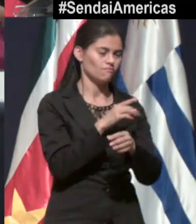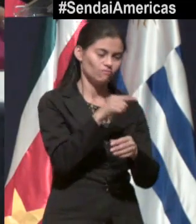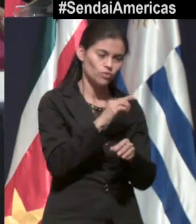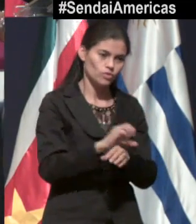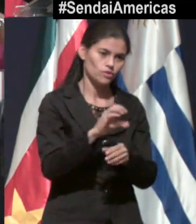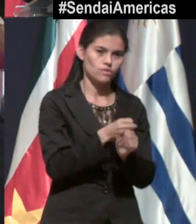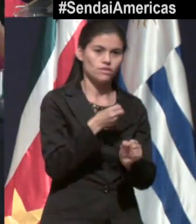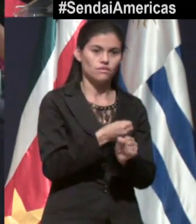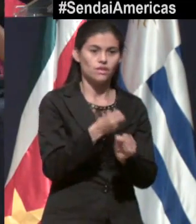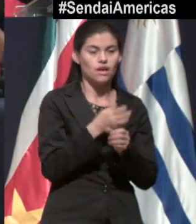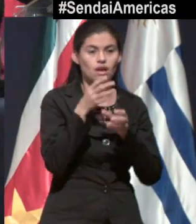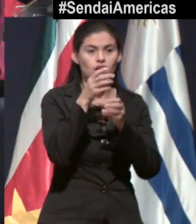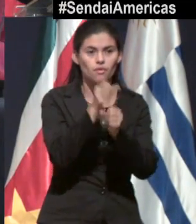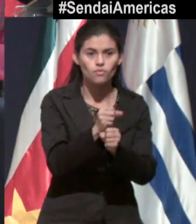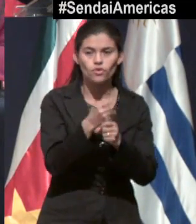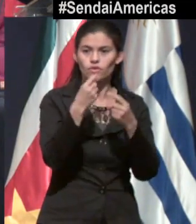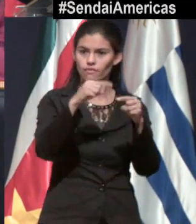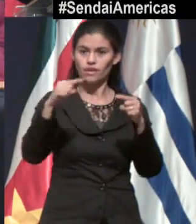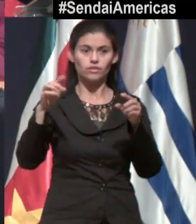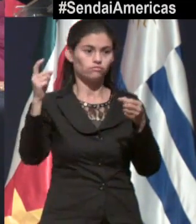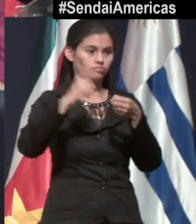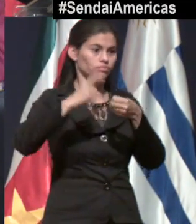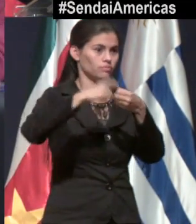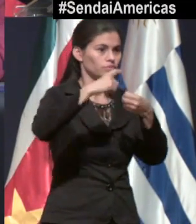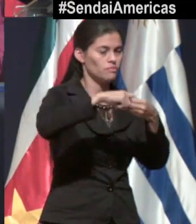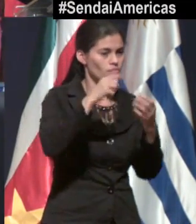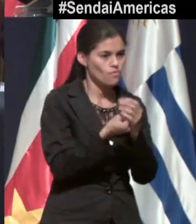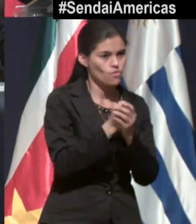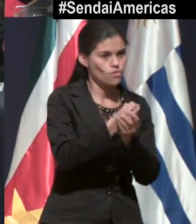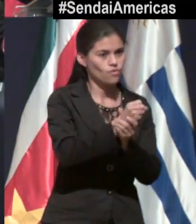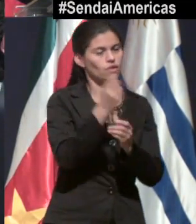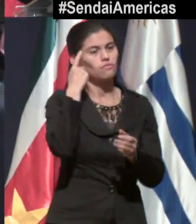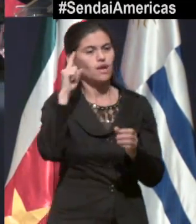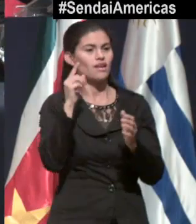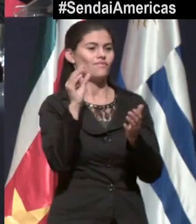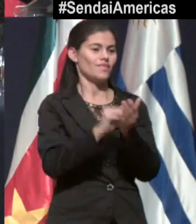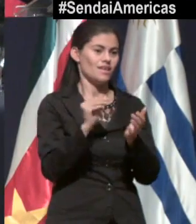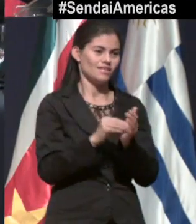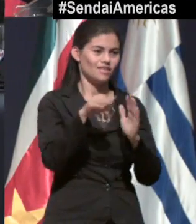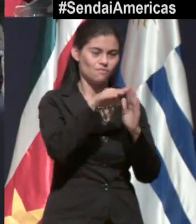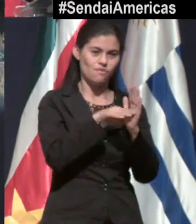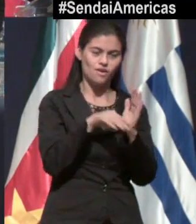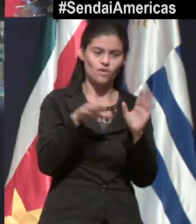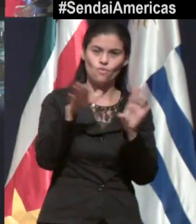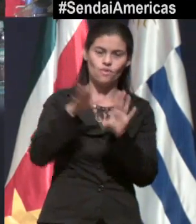plataforma, apoyando a los Estados miembros en sus esfuerzos hacia la implementación del marco de